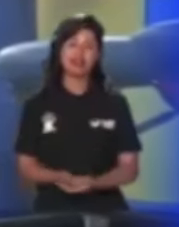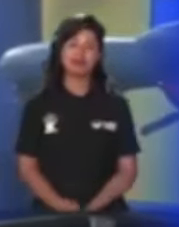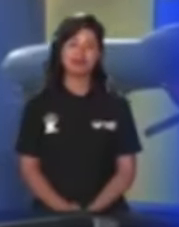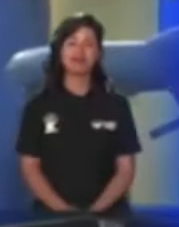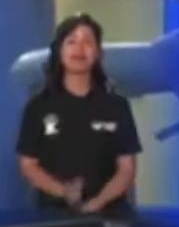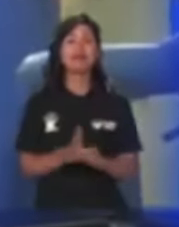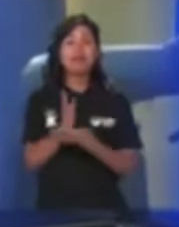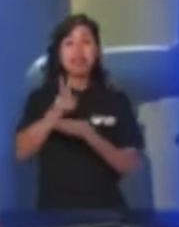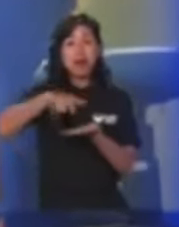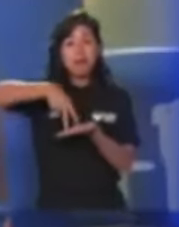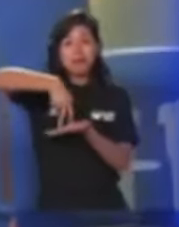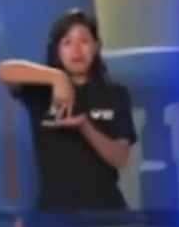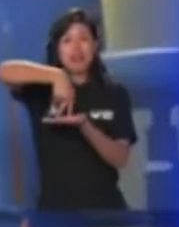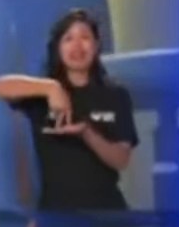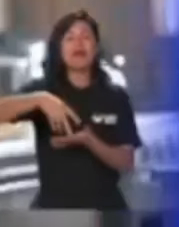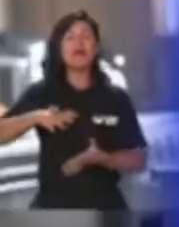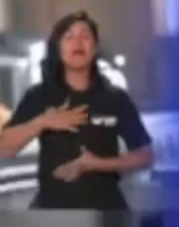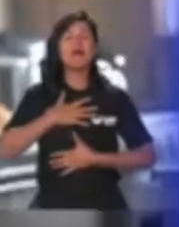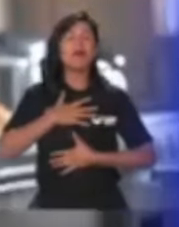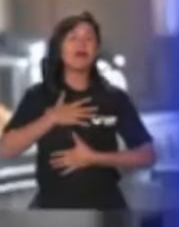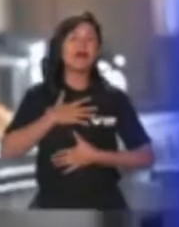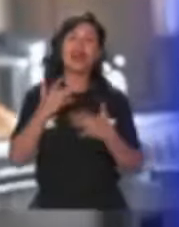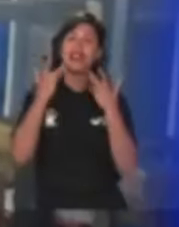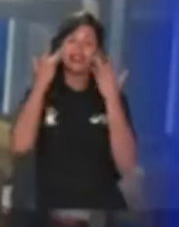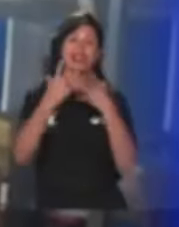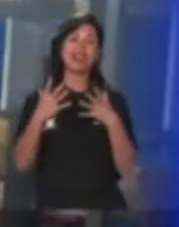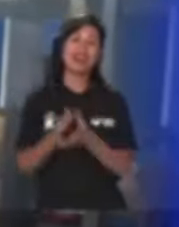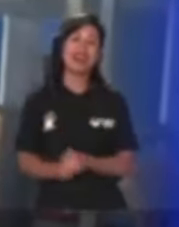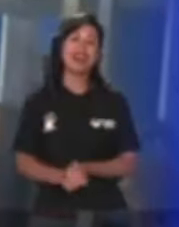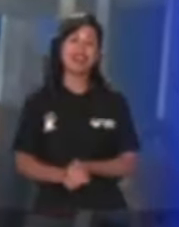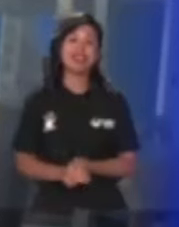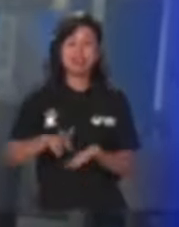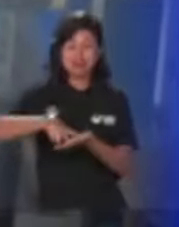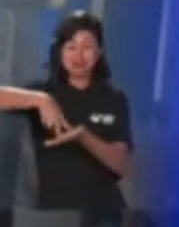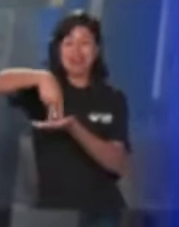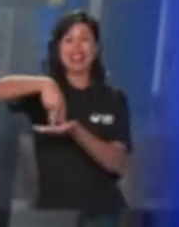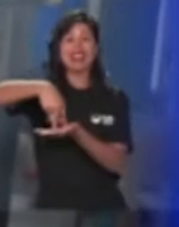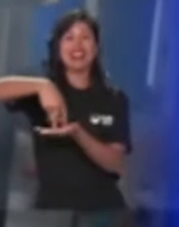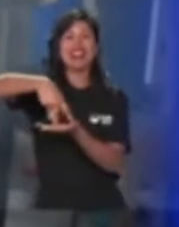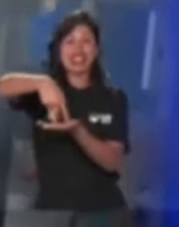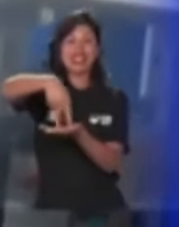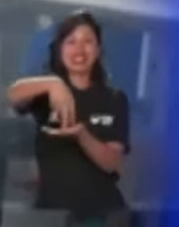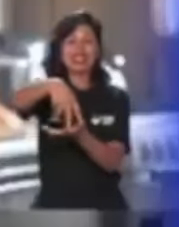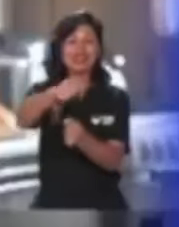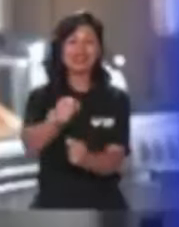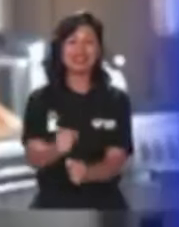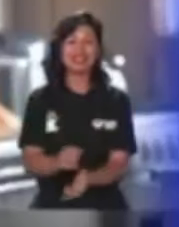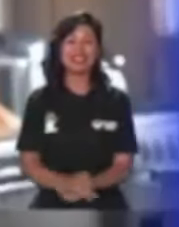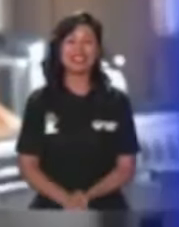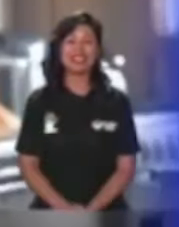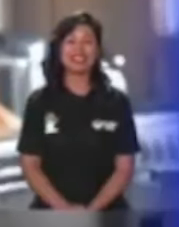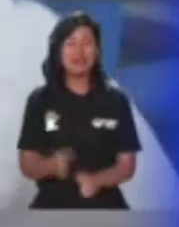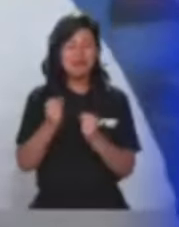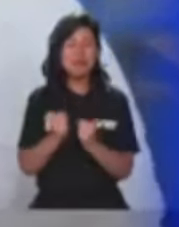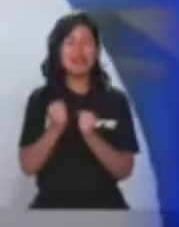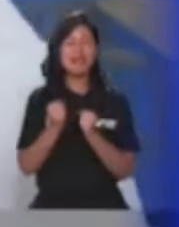se empezó a parar ya, con la alegría. Tenía unas barras que la ponen. Ella se paraba y caminaba, daba paso. Me decía, sí